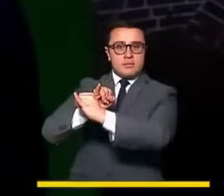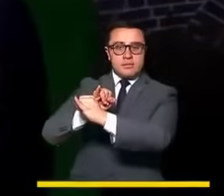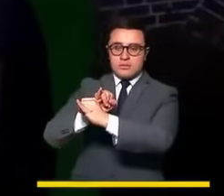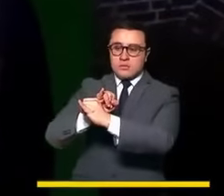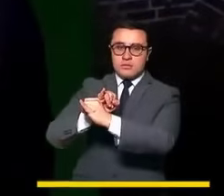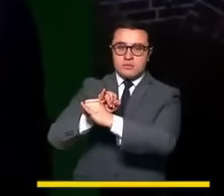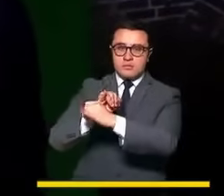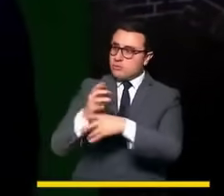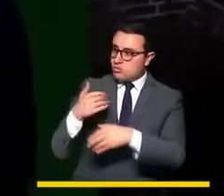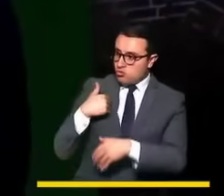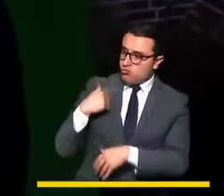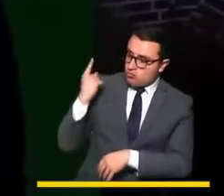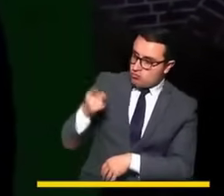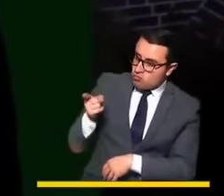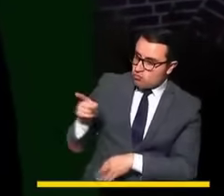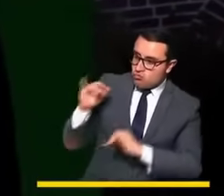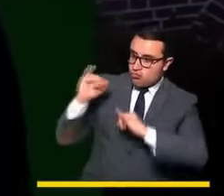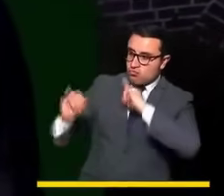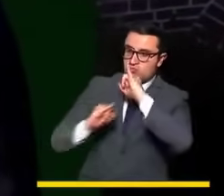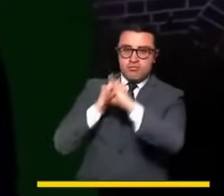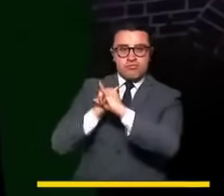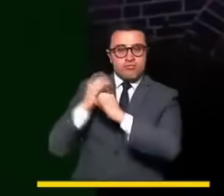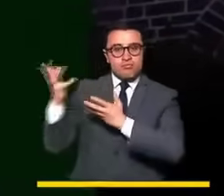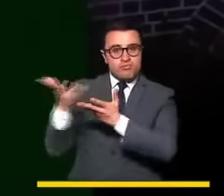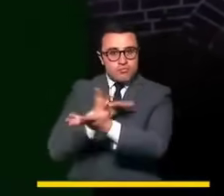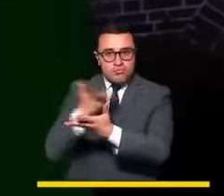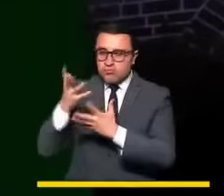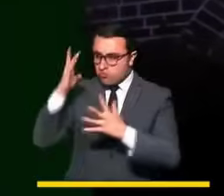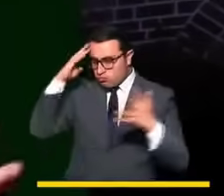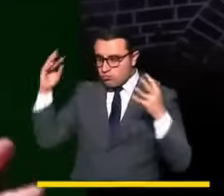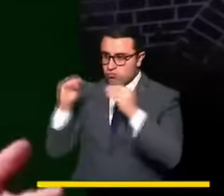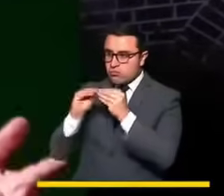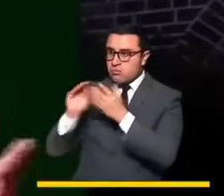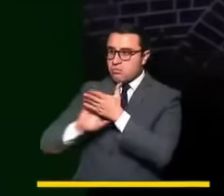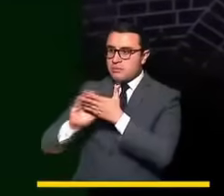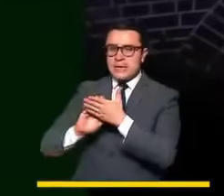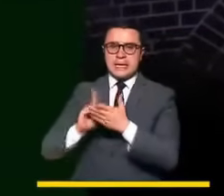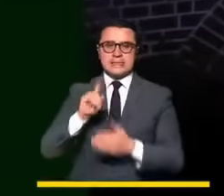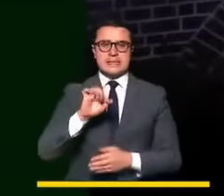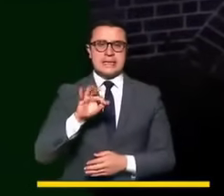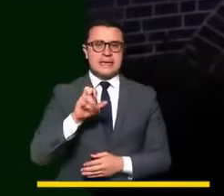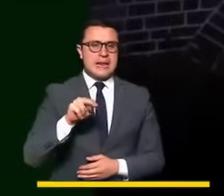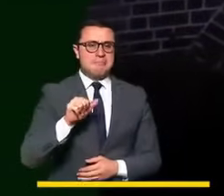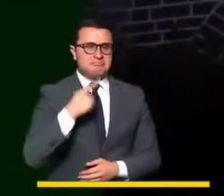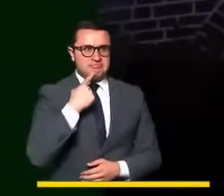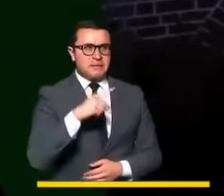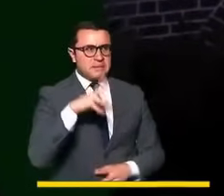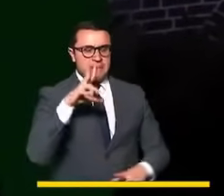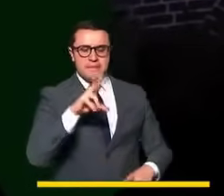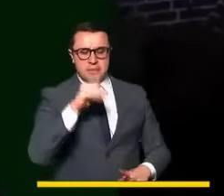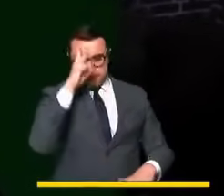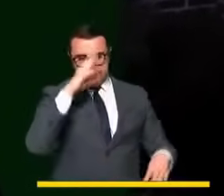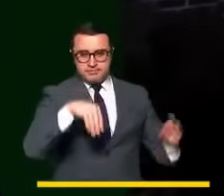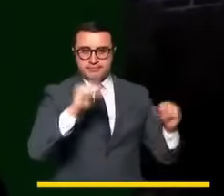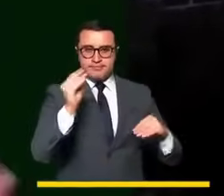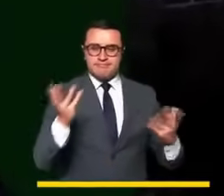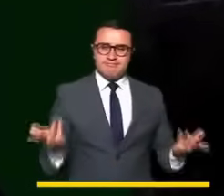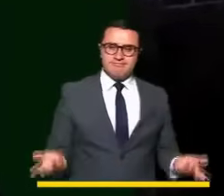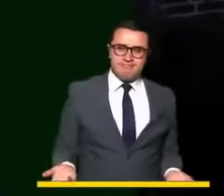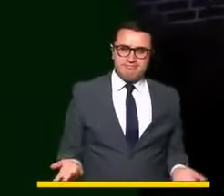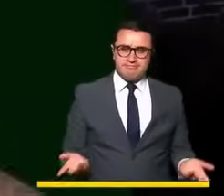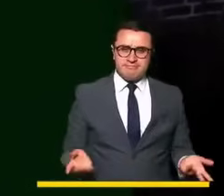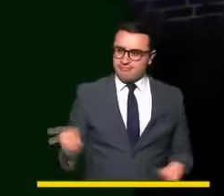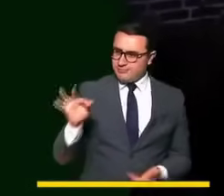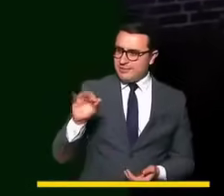construidas, digamos, en la relación diplomática, y las bota. Y entonces Atena no logra ser